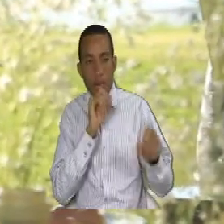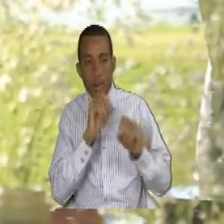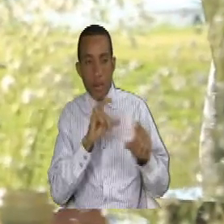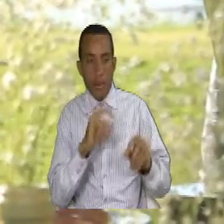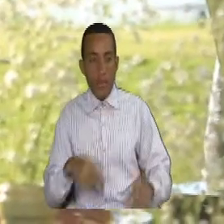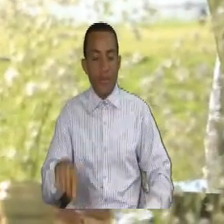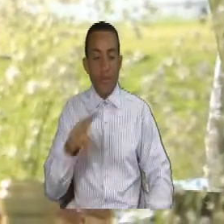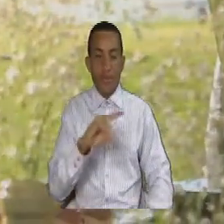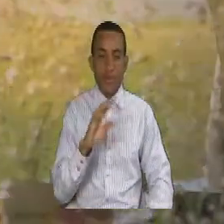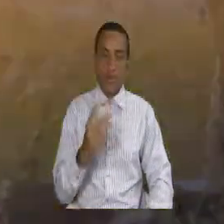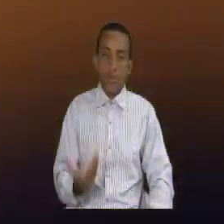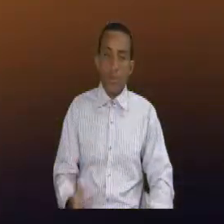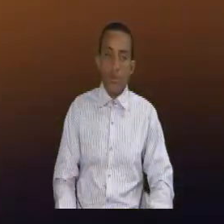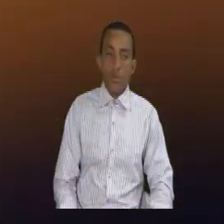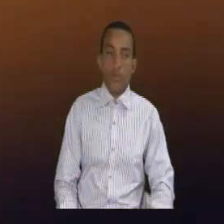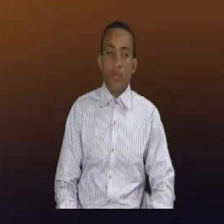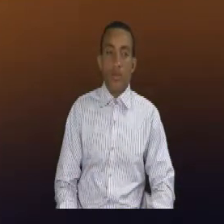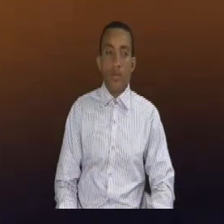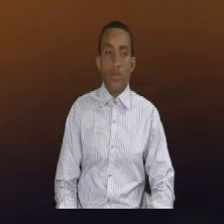nuestros televidentes.